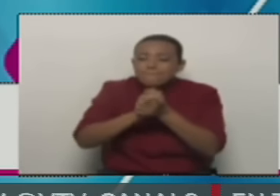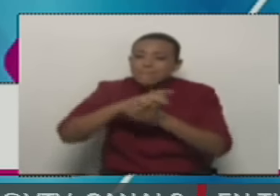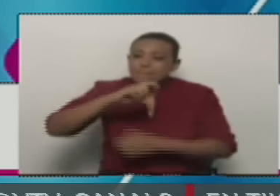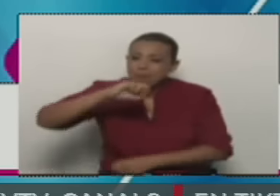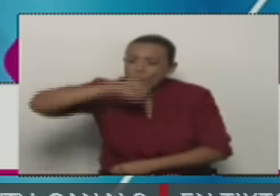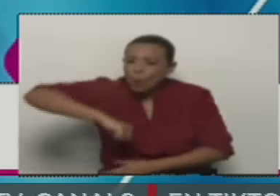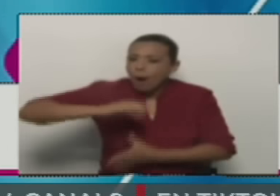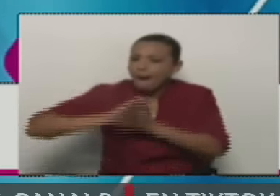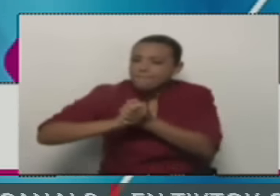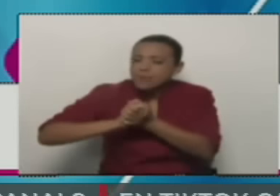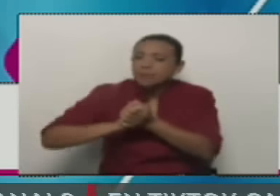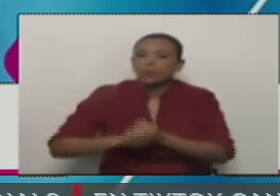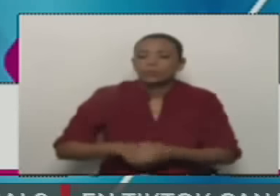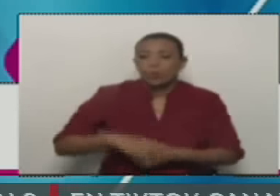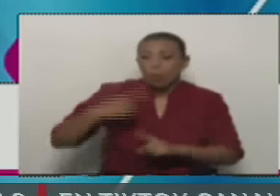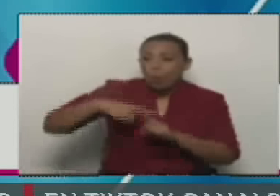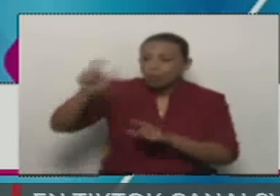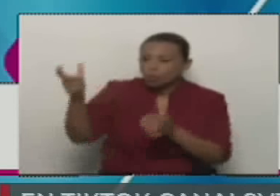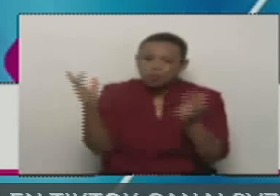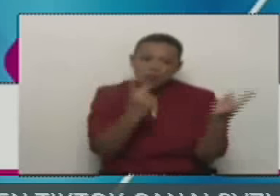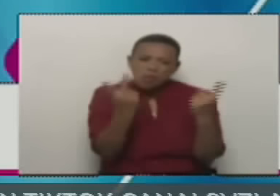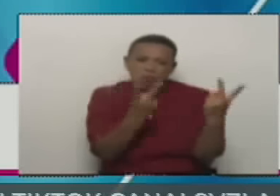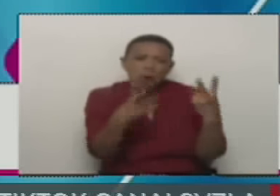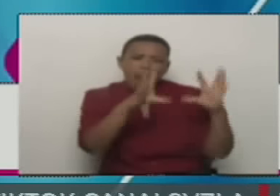Pedro Stedile.